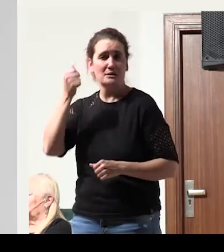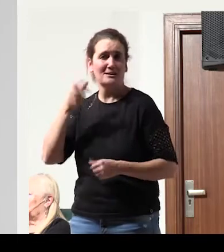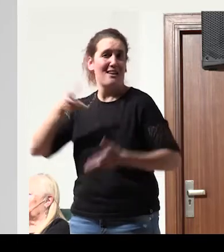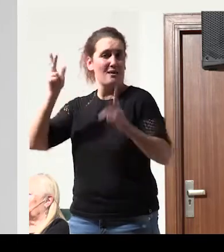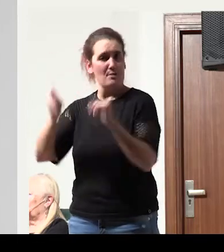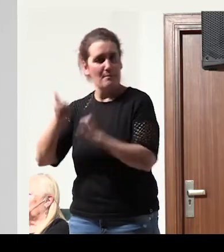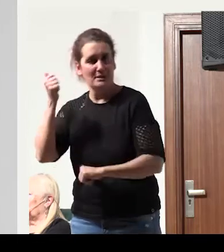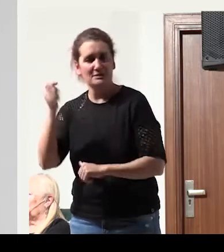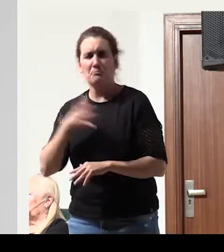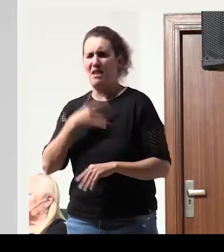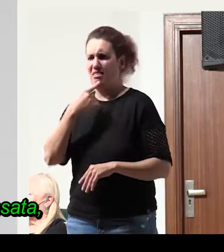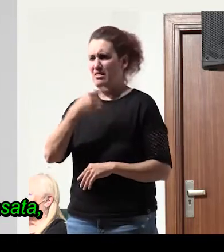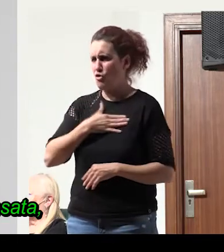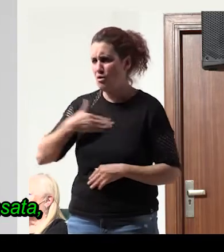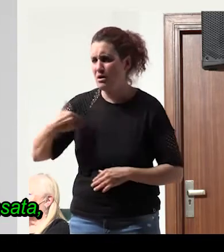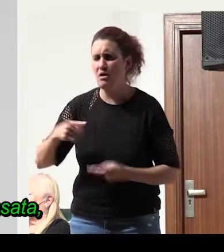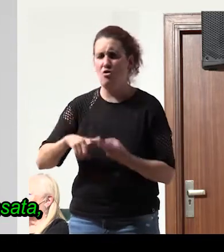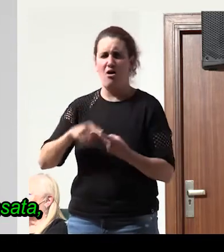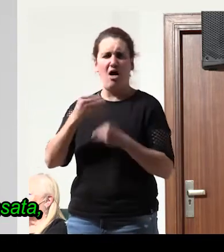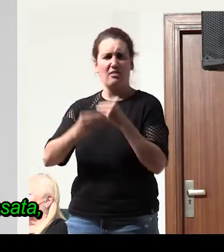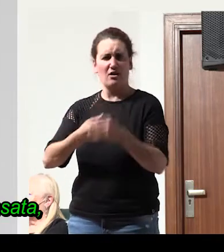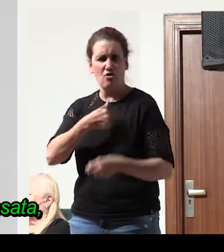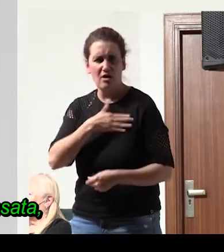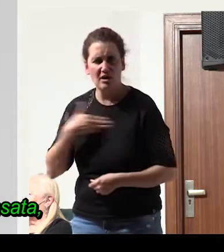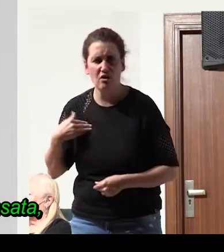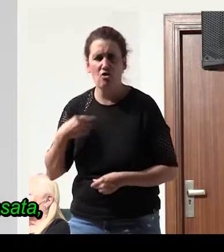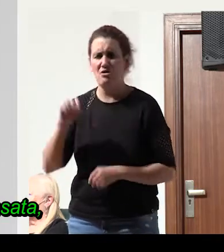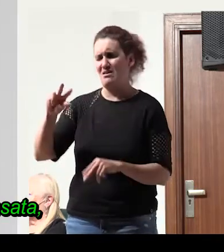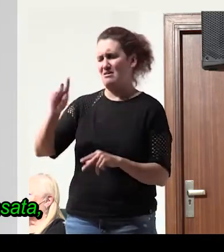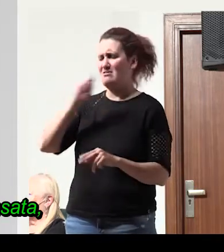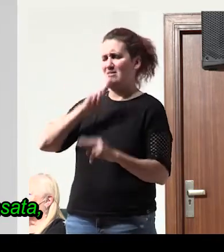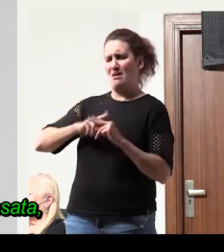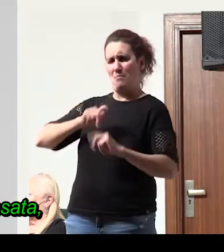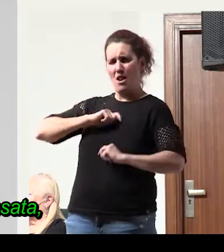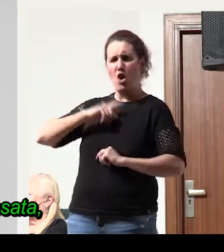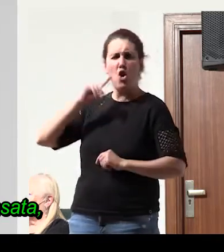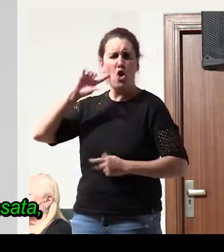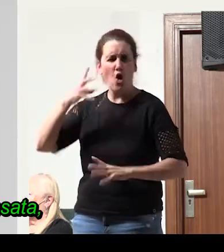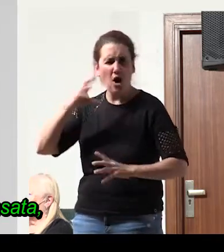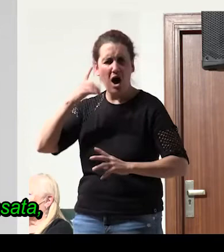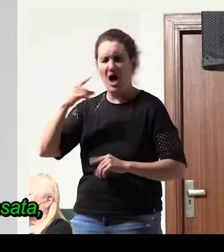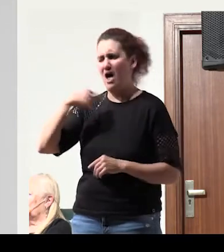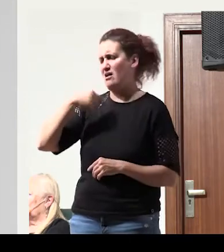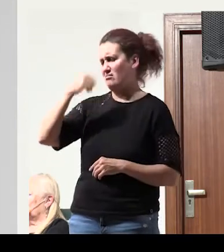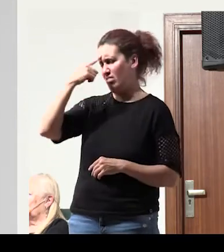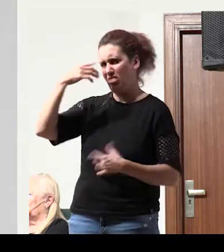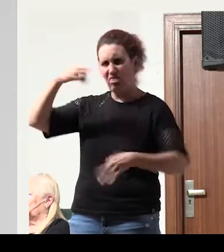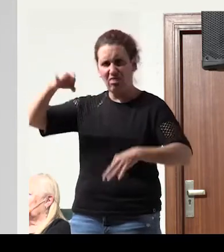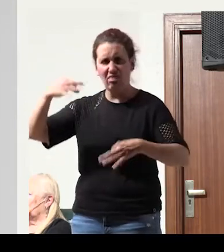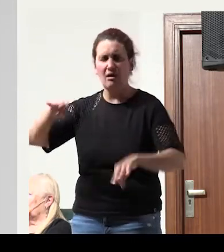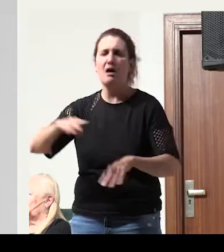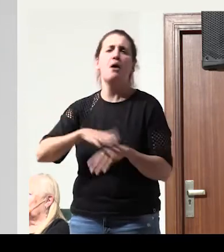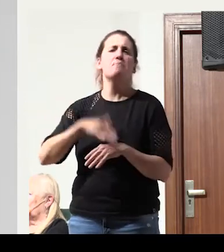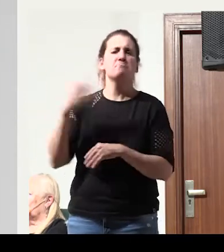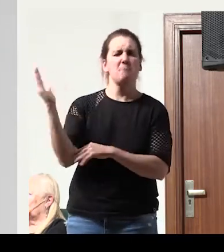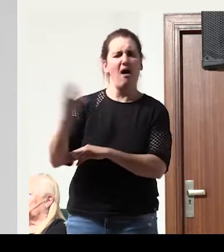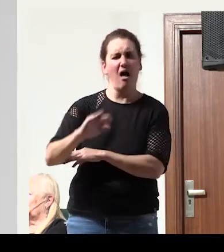para hacer lo que quiero. Llamadme loca, llamadme insensata, llamadme mala.